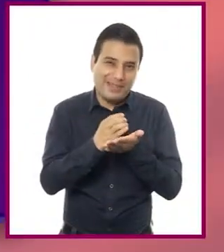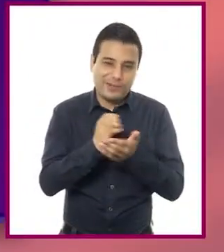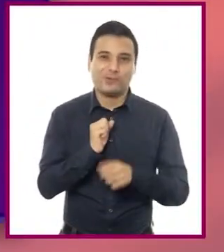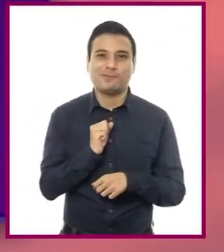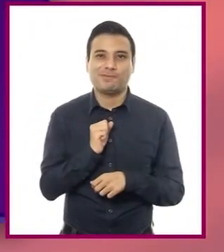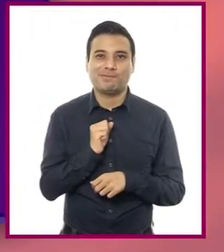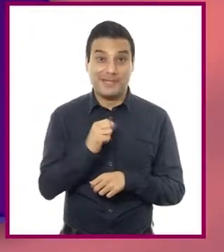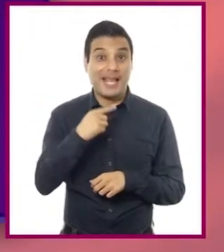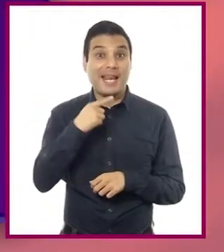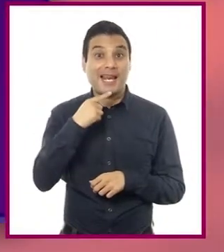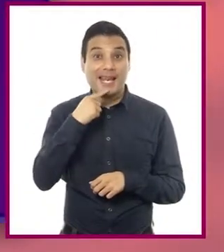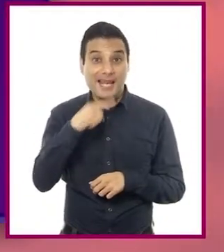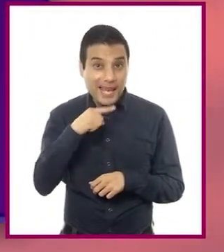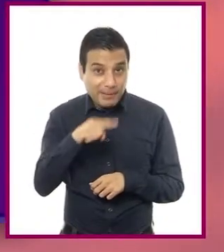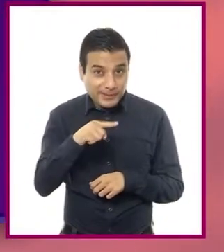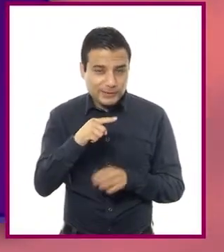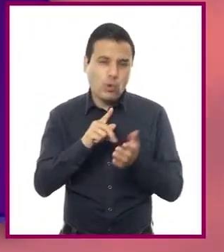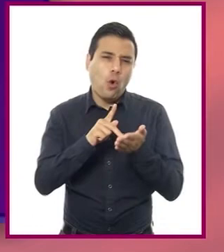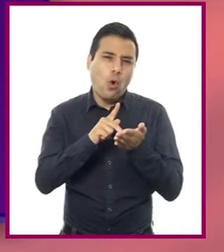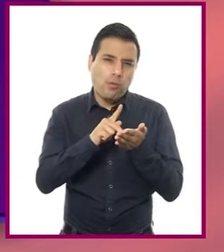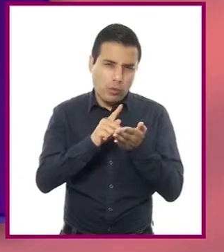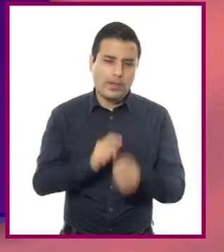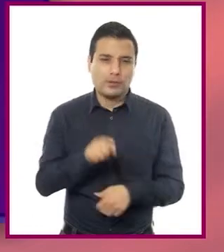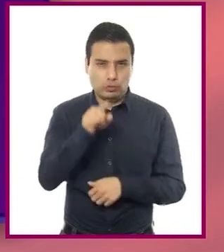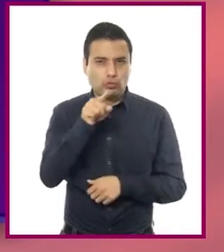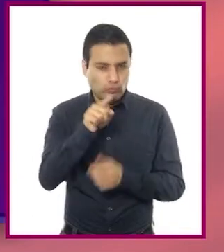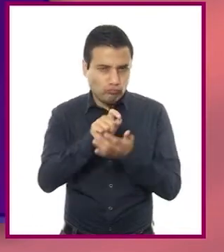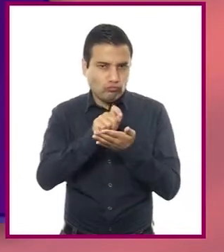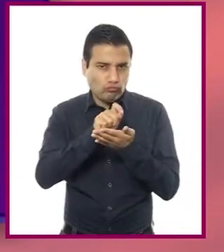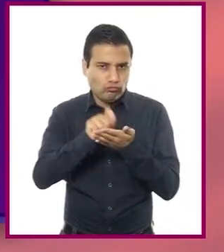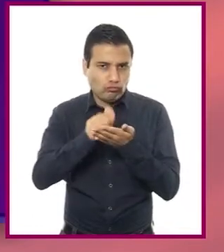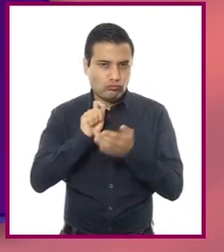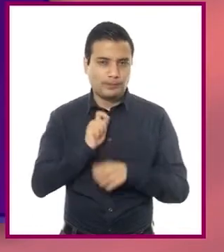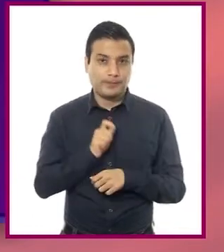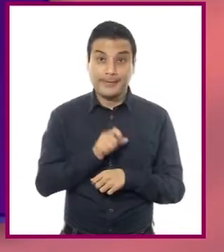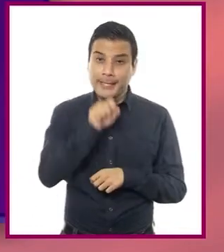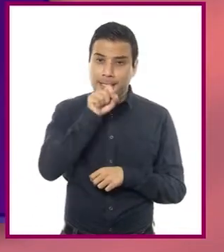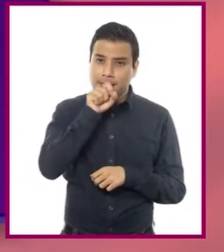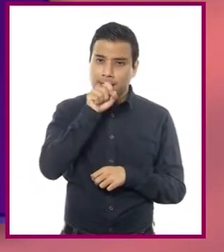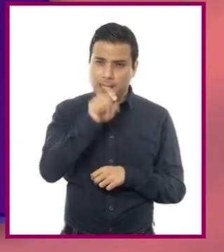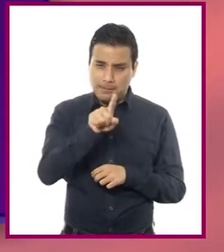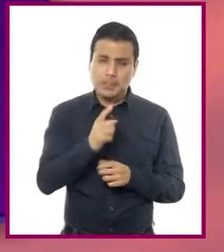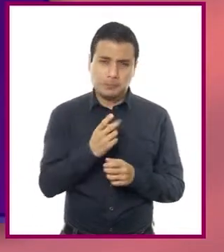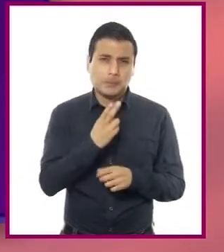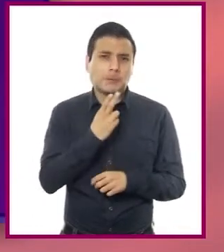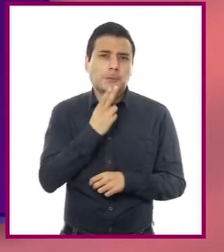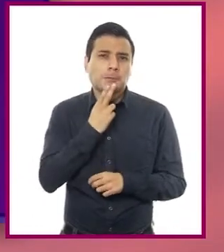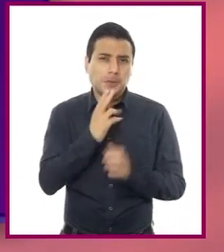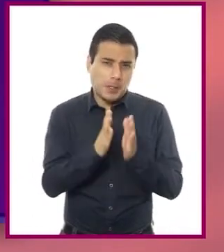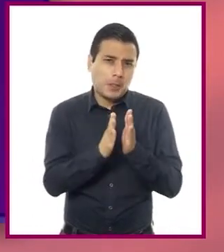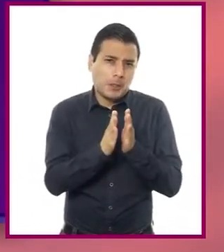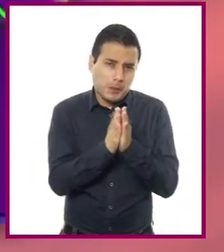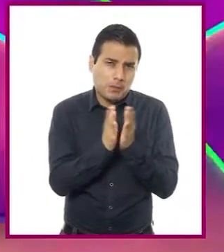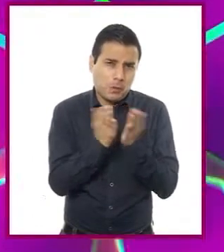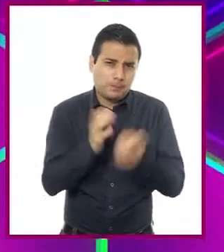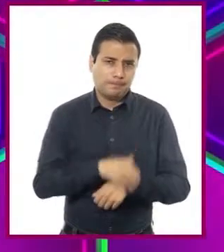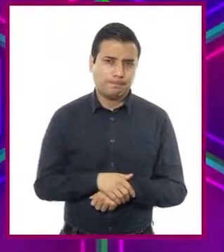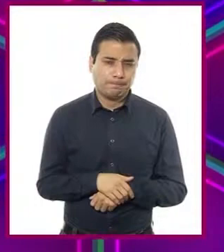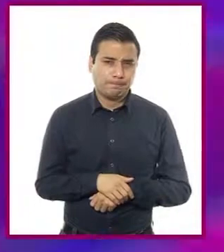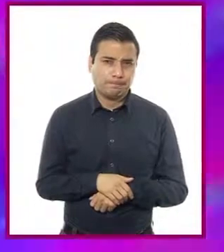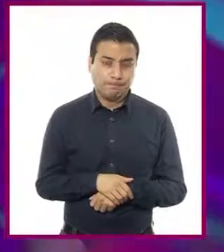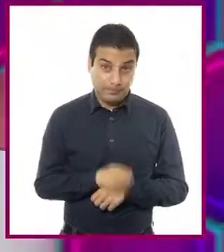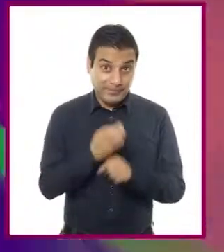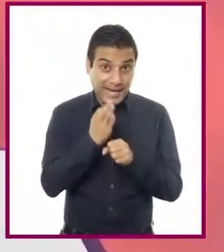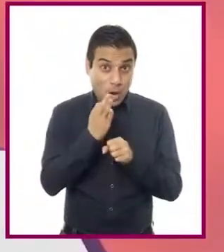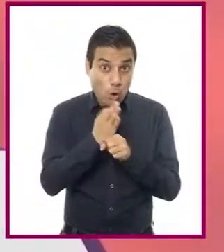cuaderno, lápiz o bolígrafo para que puedan tomar notas. También podría ayudarles tener a la mano su libro de texto. En esta